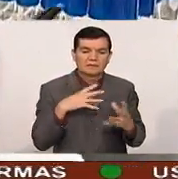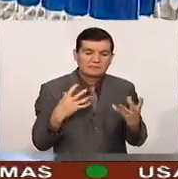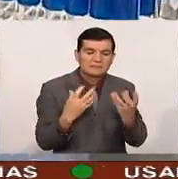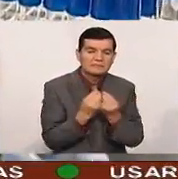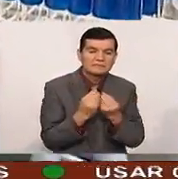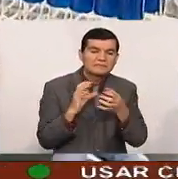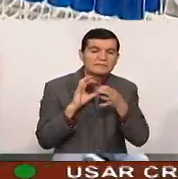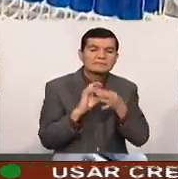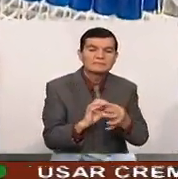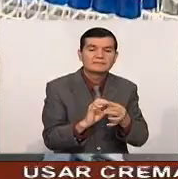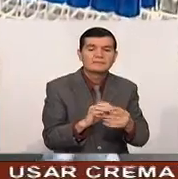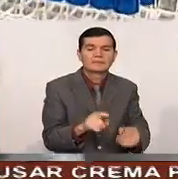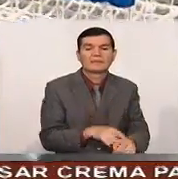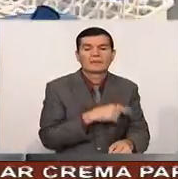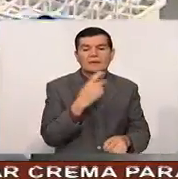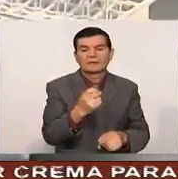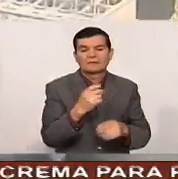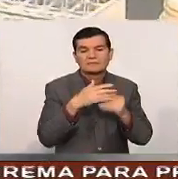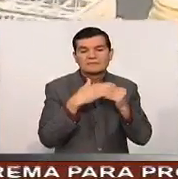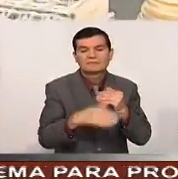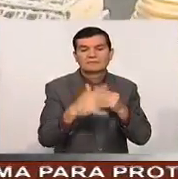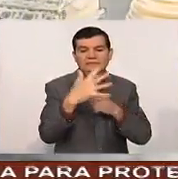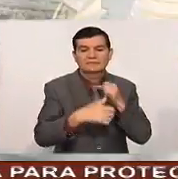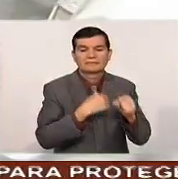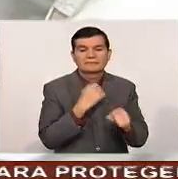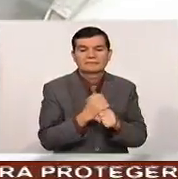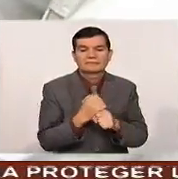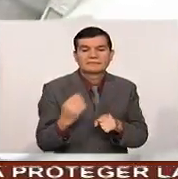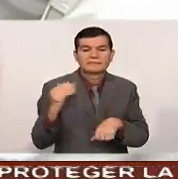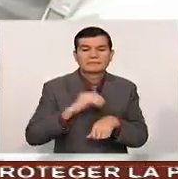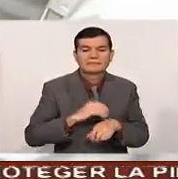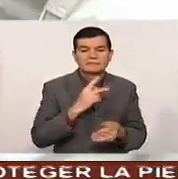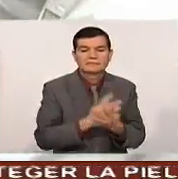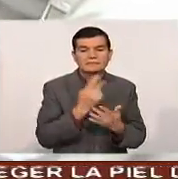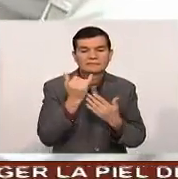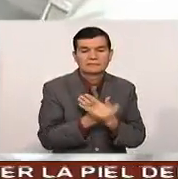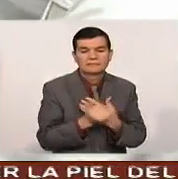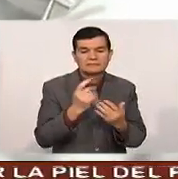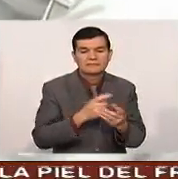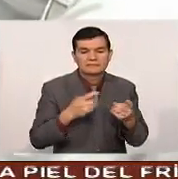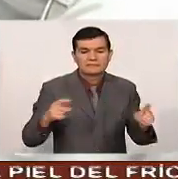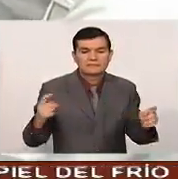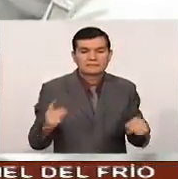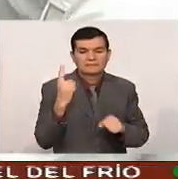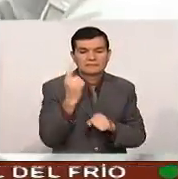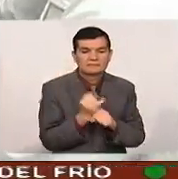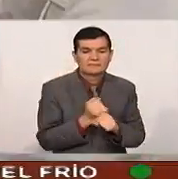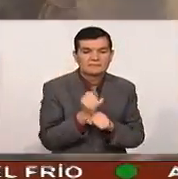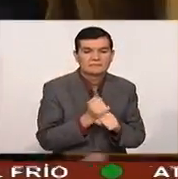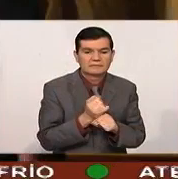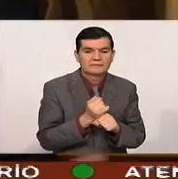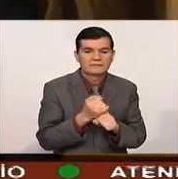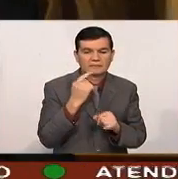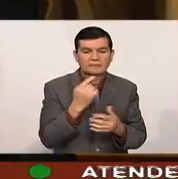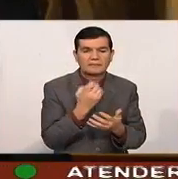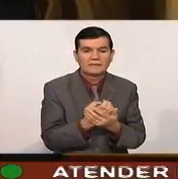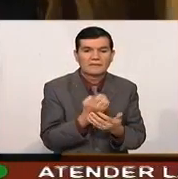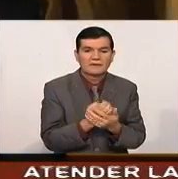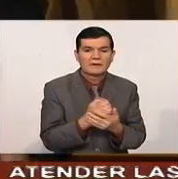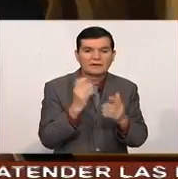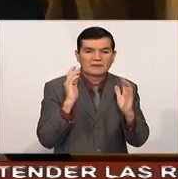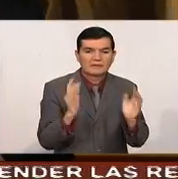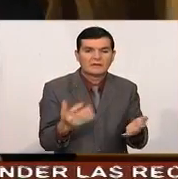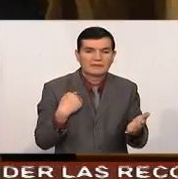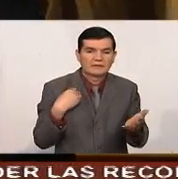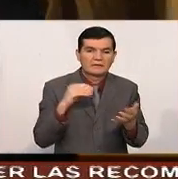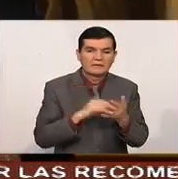lo largo de los próximos 5 años en generar proyectos de desarrollo y de investigación. Y por supuesto en lo económico, ya